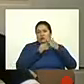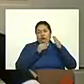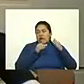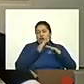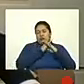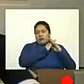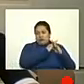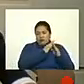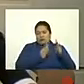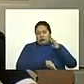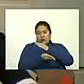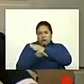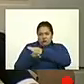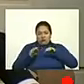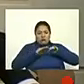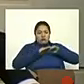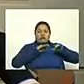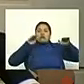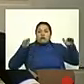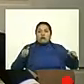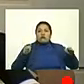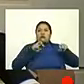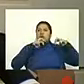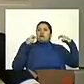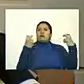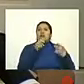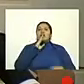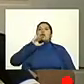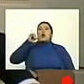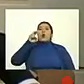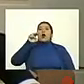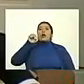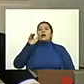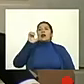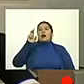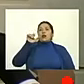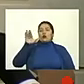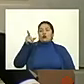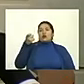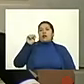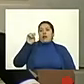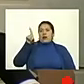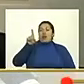distrital Juan Carlos Granados.